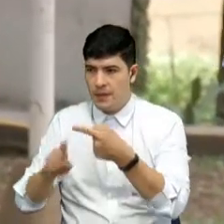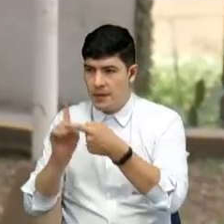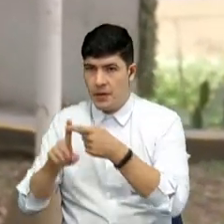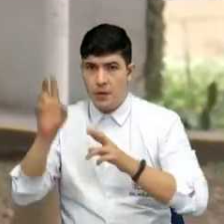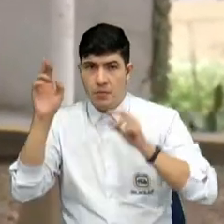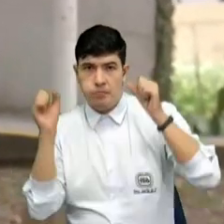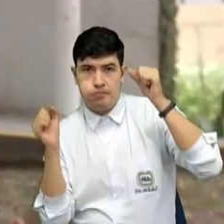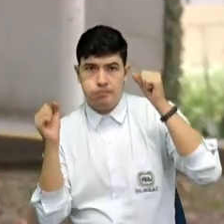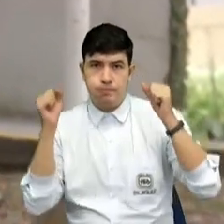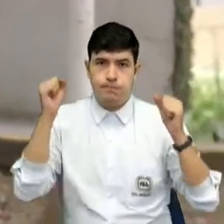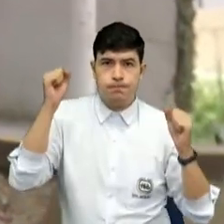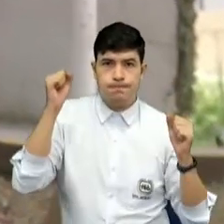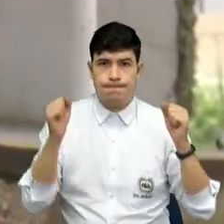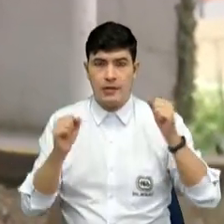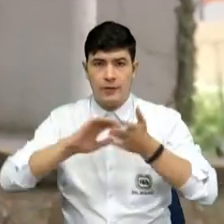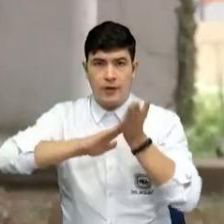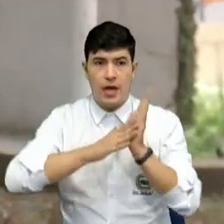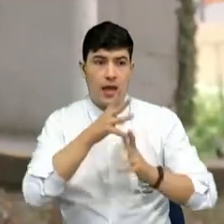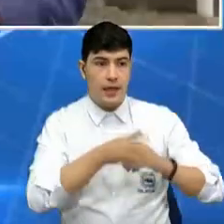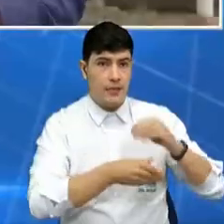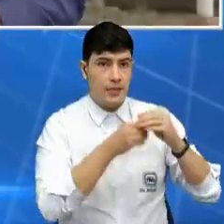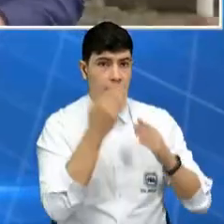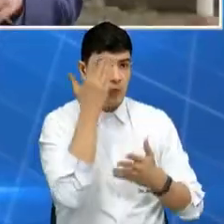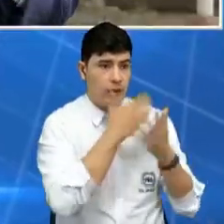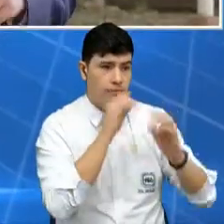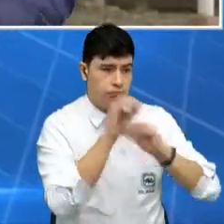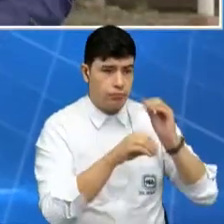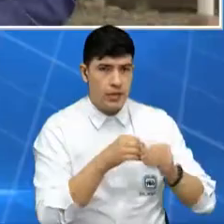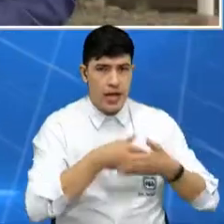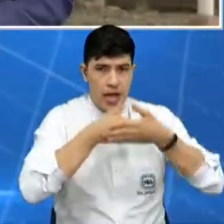Florida Blanca y también los pilotos de reapertura de las